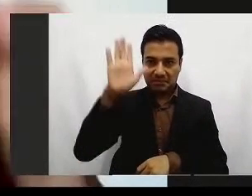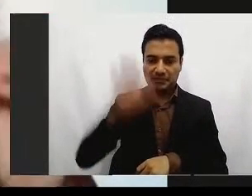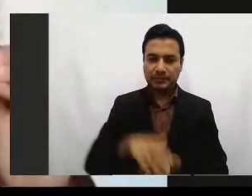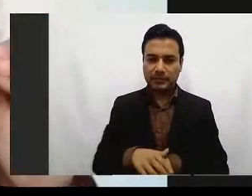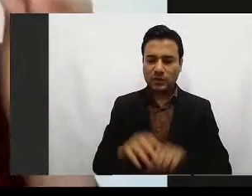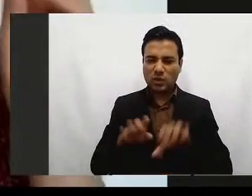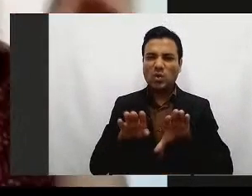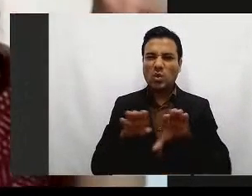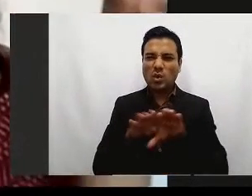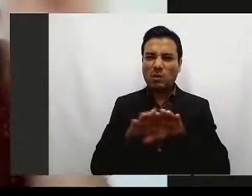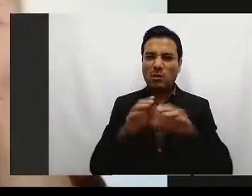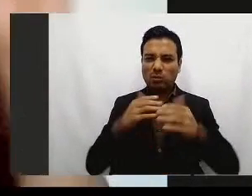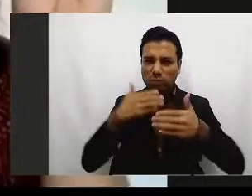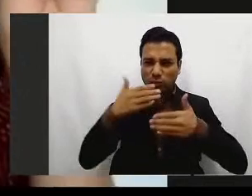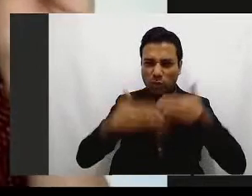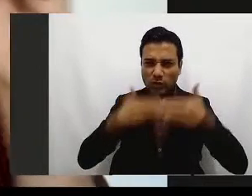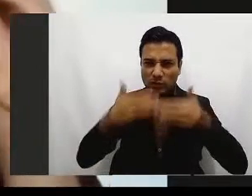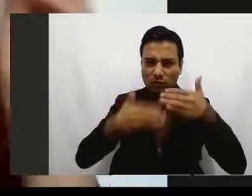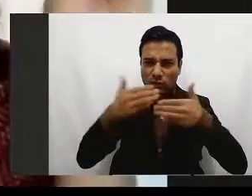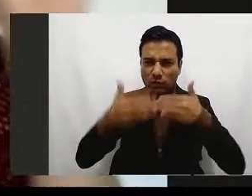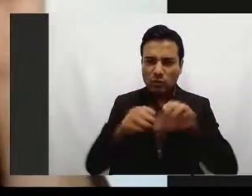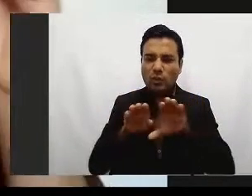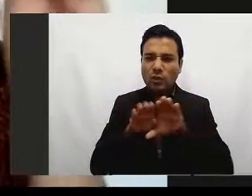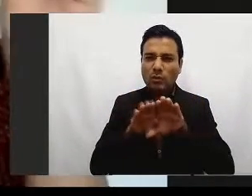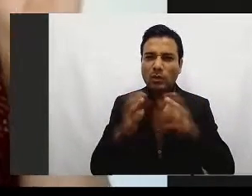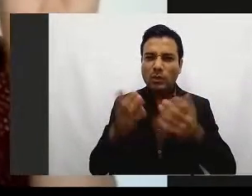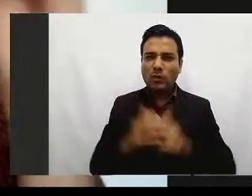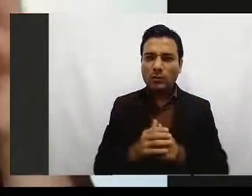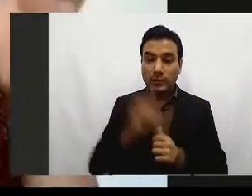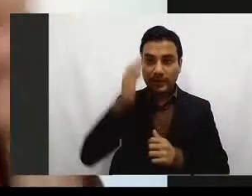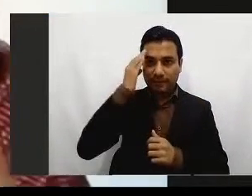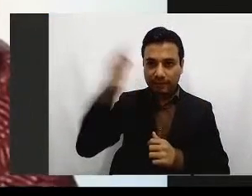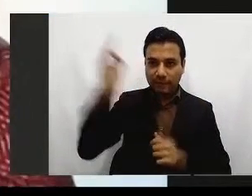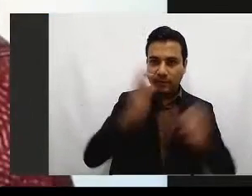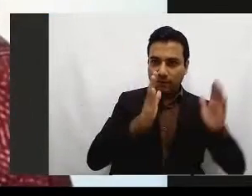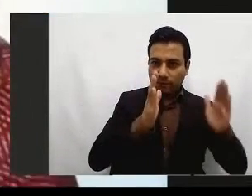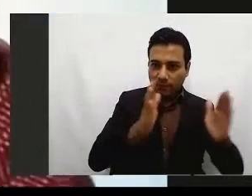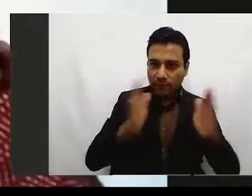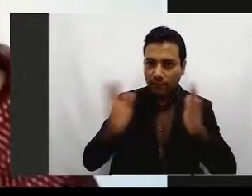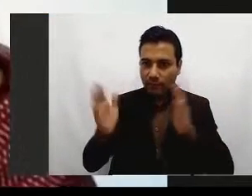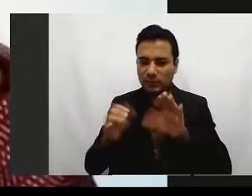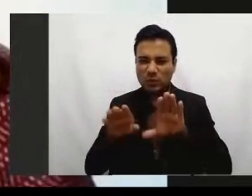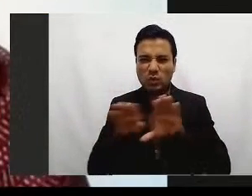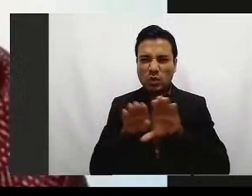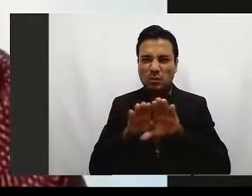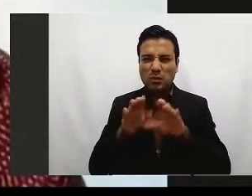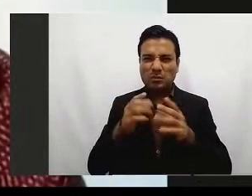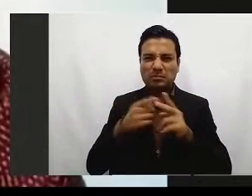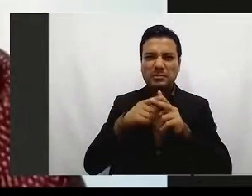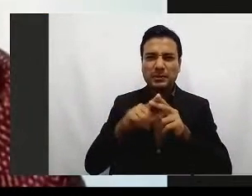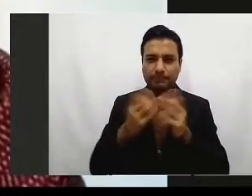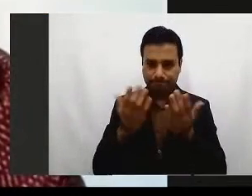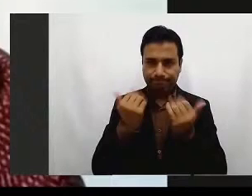piezas del programa y cómo se han gestado estas fases de diseño de innovación para la cultura?